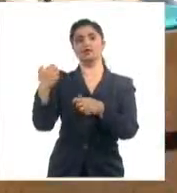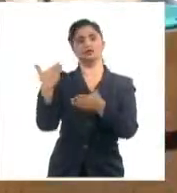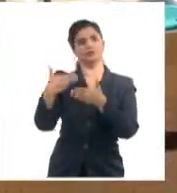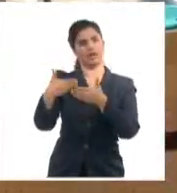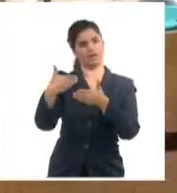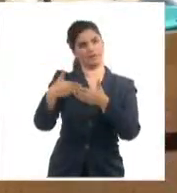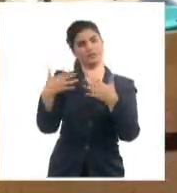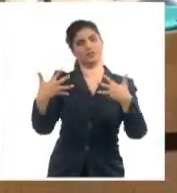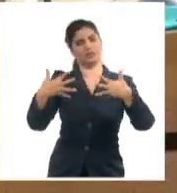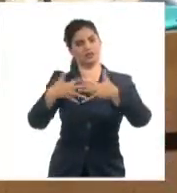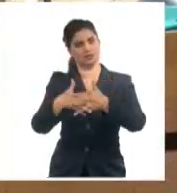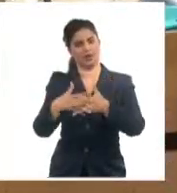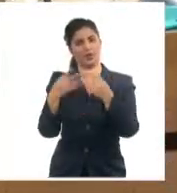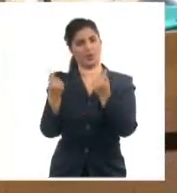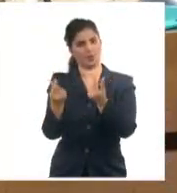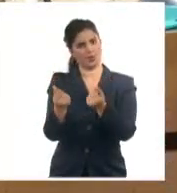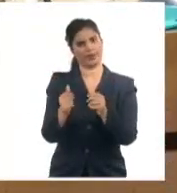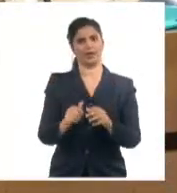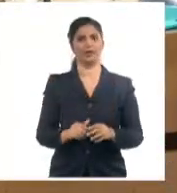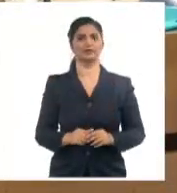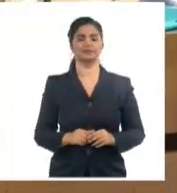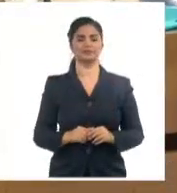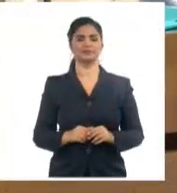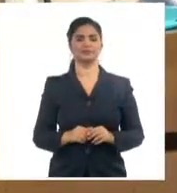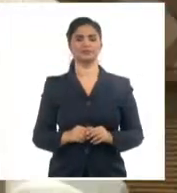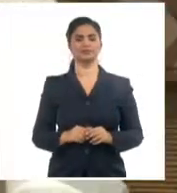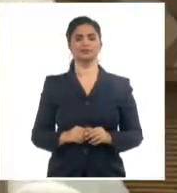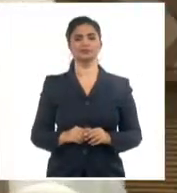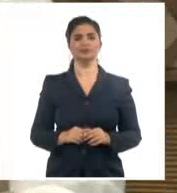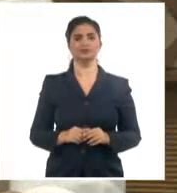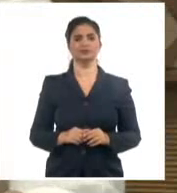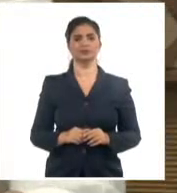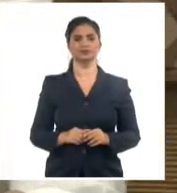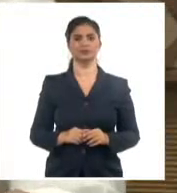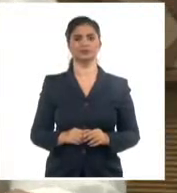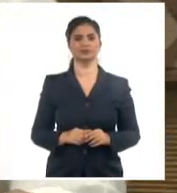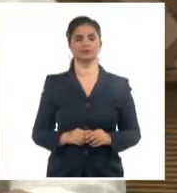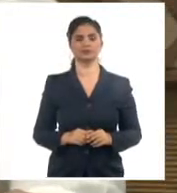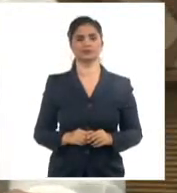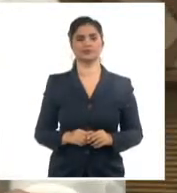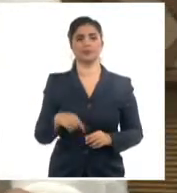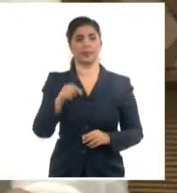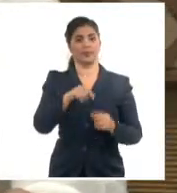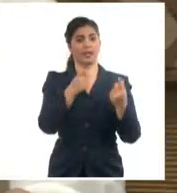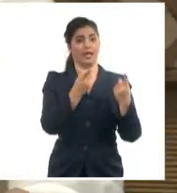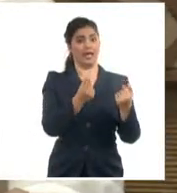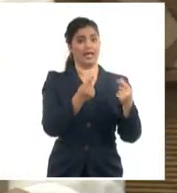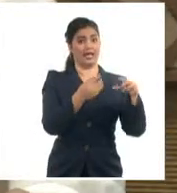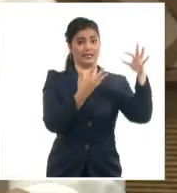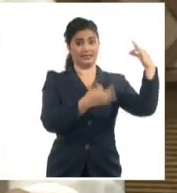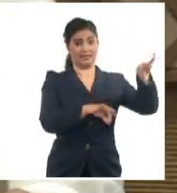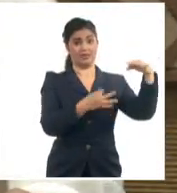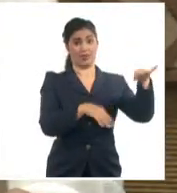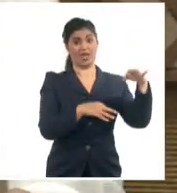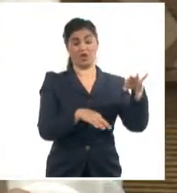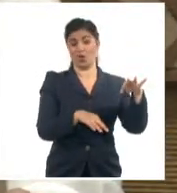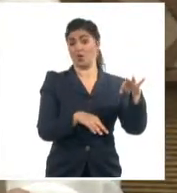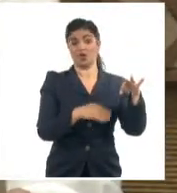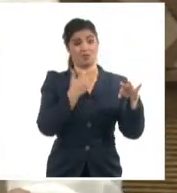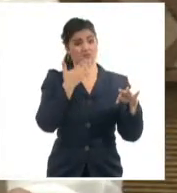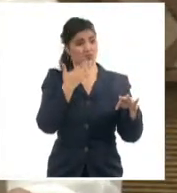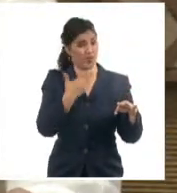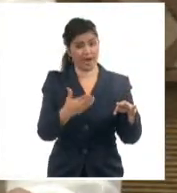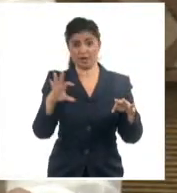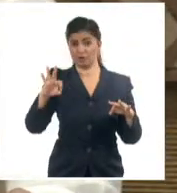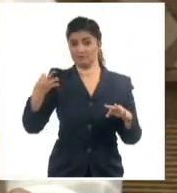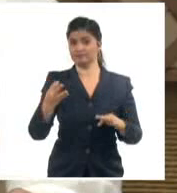economía. Ese modelo que nosotros estamos implementando no da el desarrollo que el sector necesita. Eso da un sostenimiento,